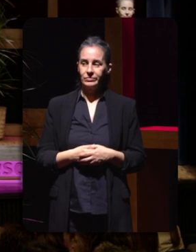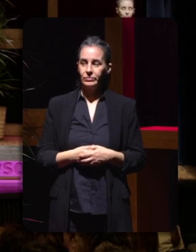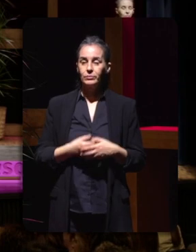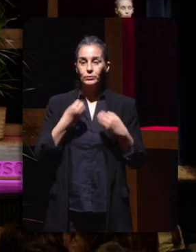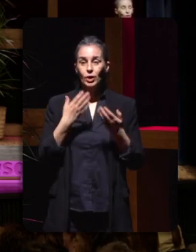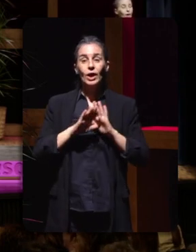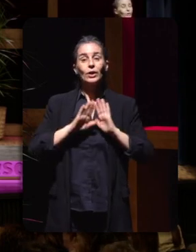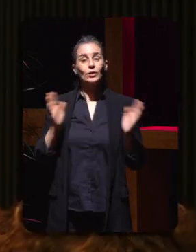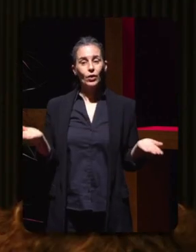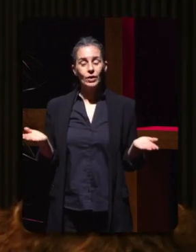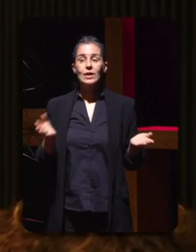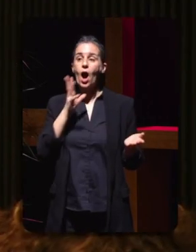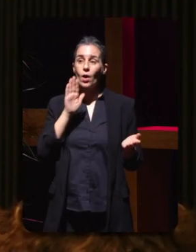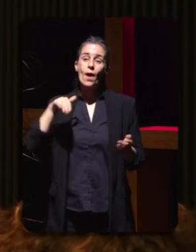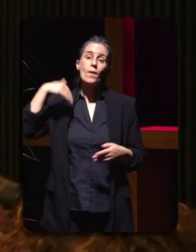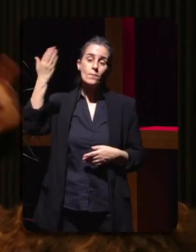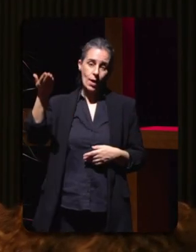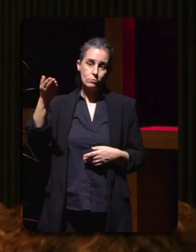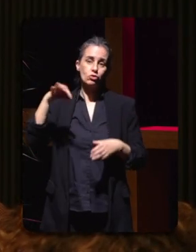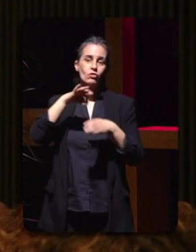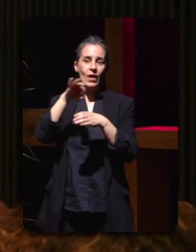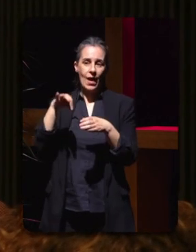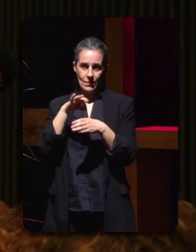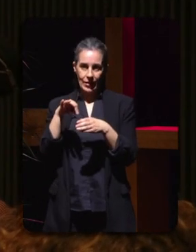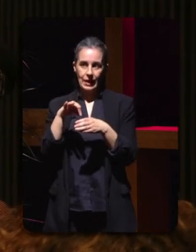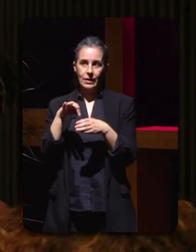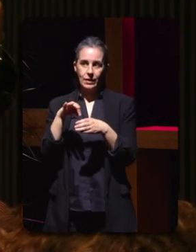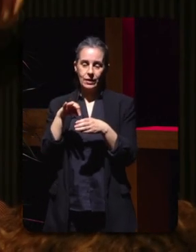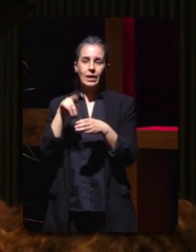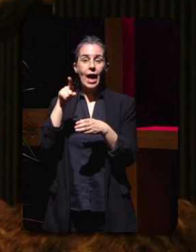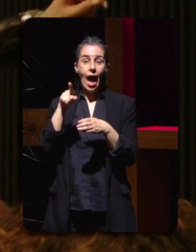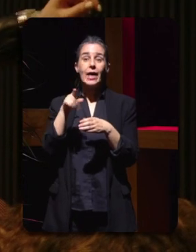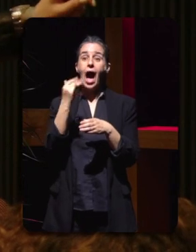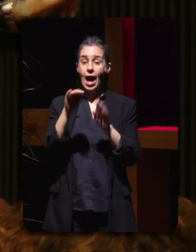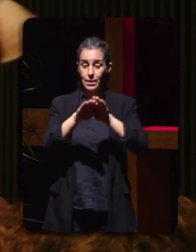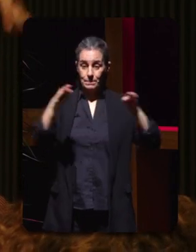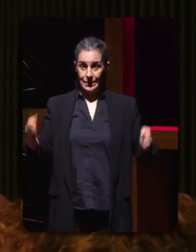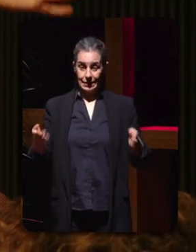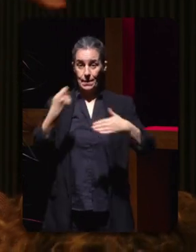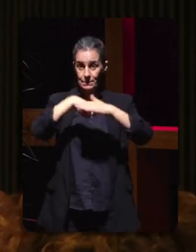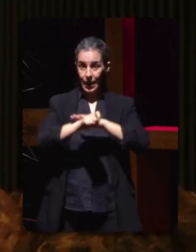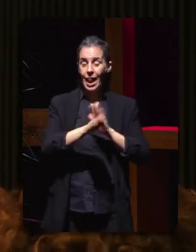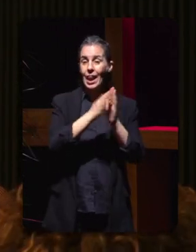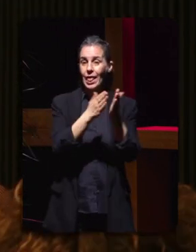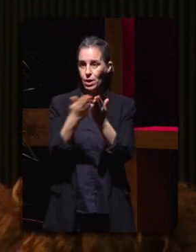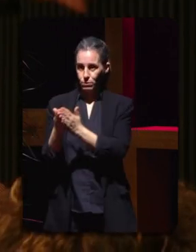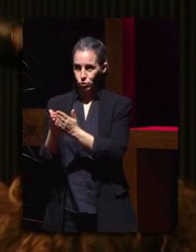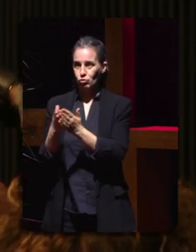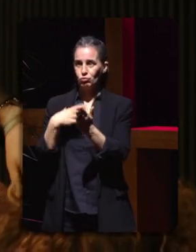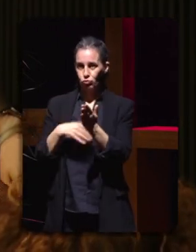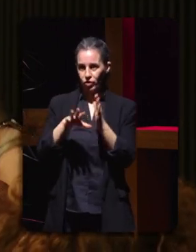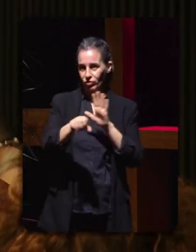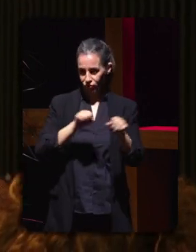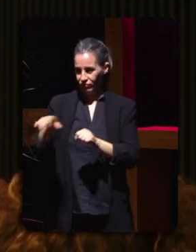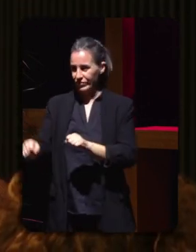pues entonces nos vamos a ir a tomar un café y ahí tenéis el puesto del libro si queréis llevaros algún libro de Nuria y ella capaz de renunciar al café por